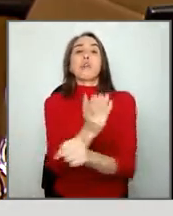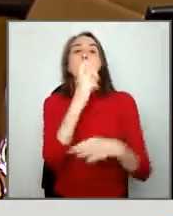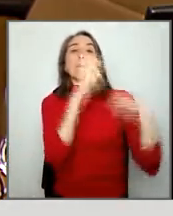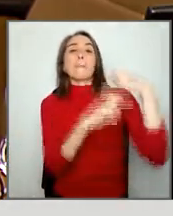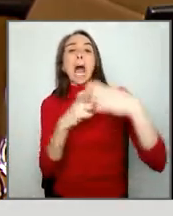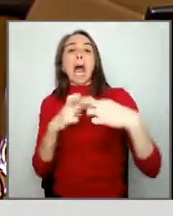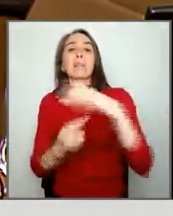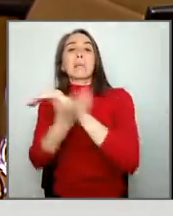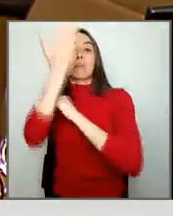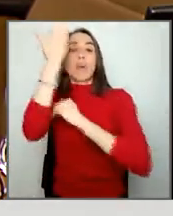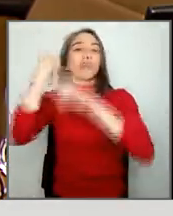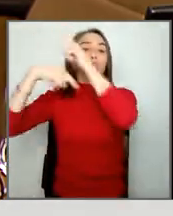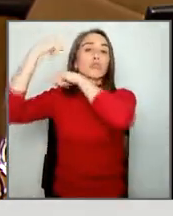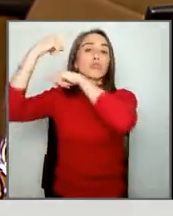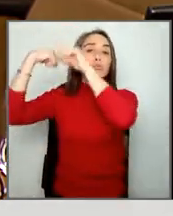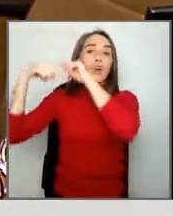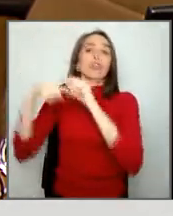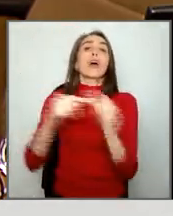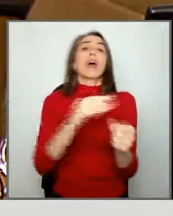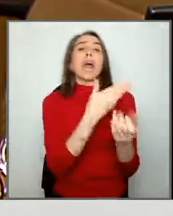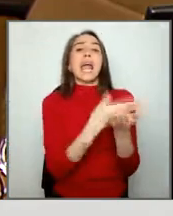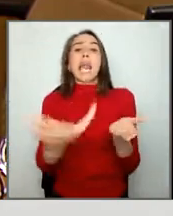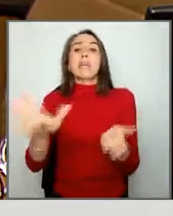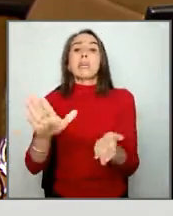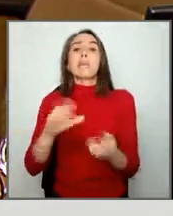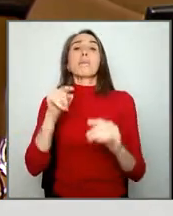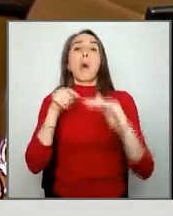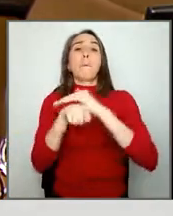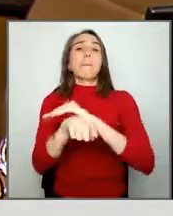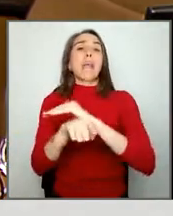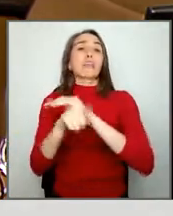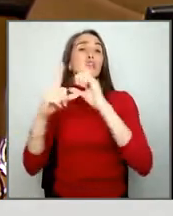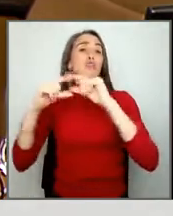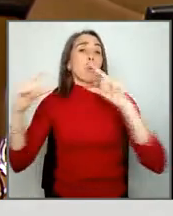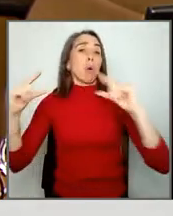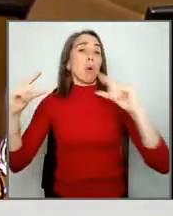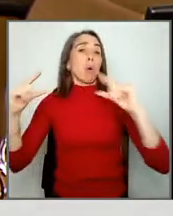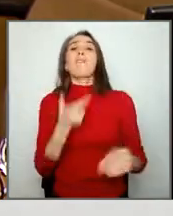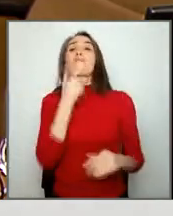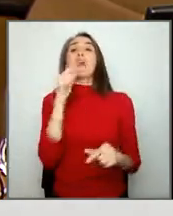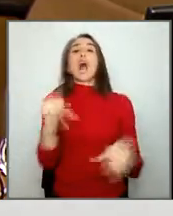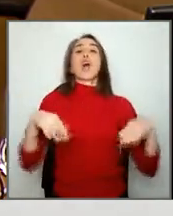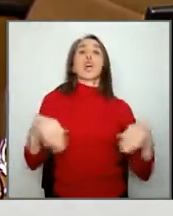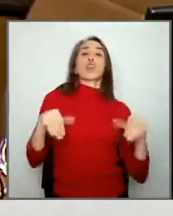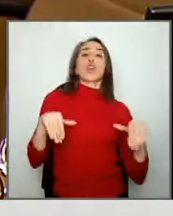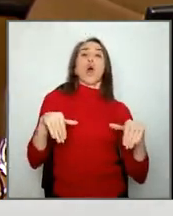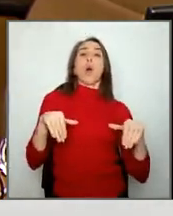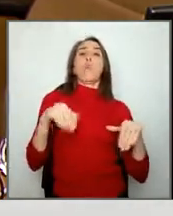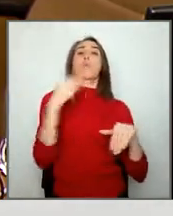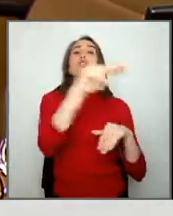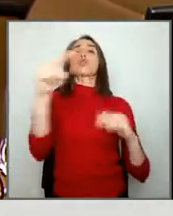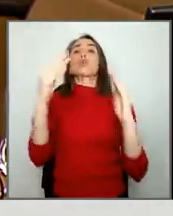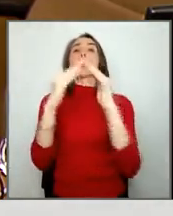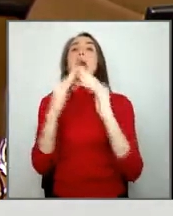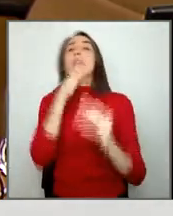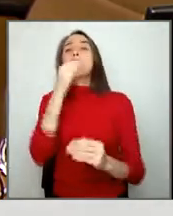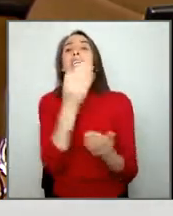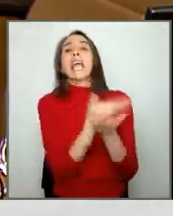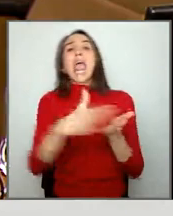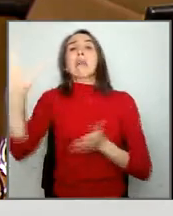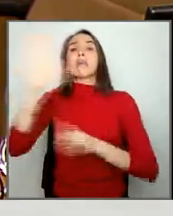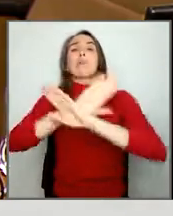desde la comodidad de las casas decir eliminemos la salmonera eliminemos tal industria